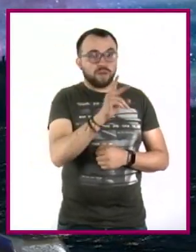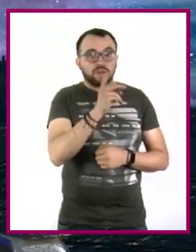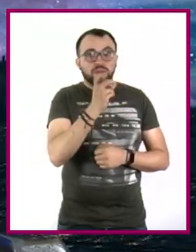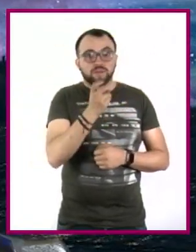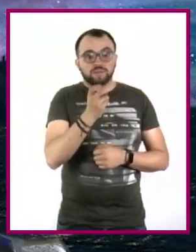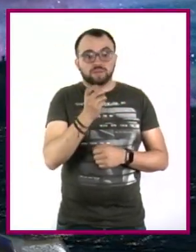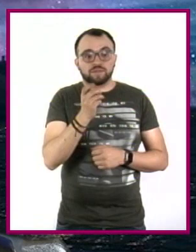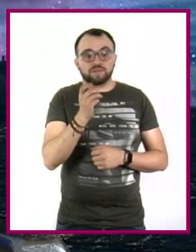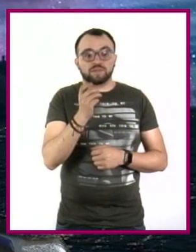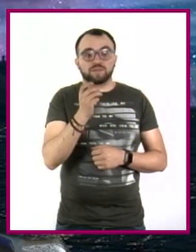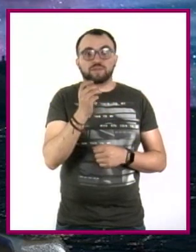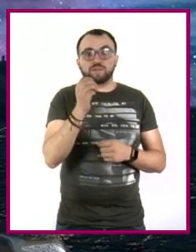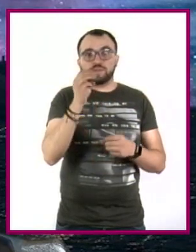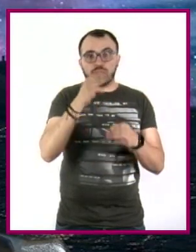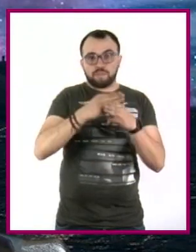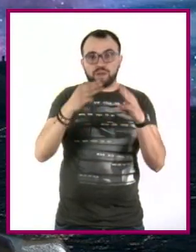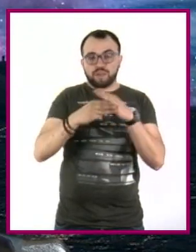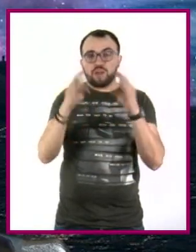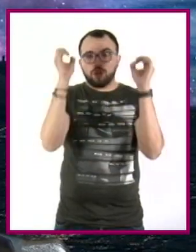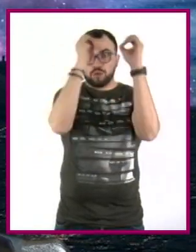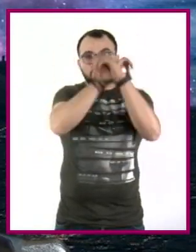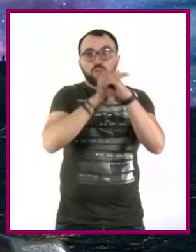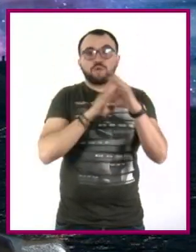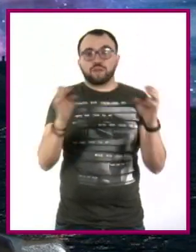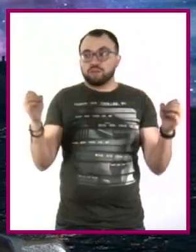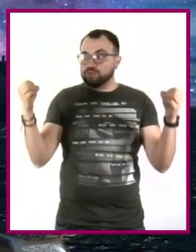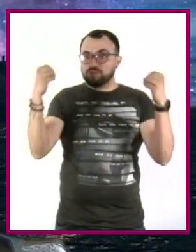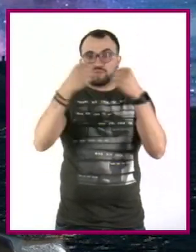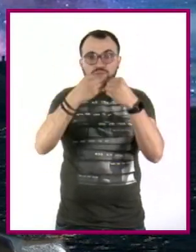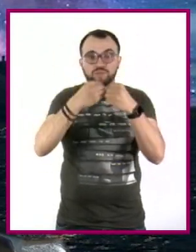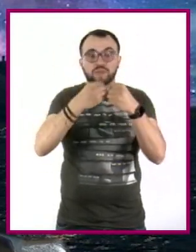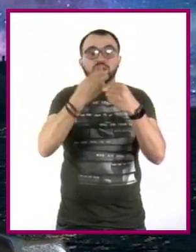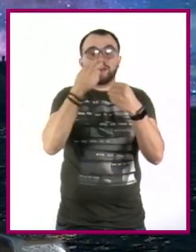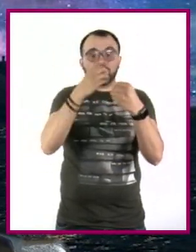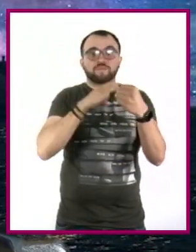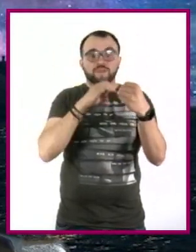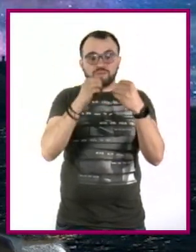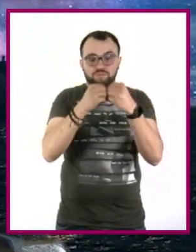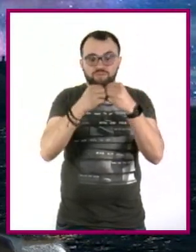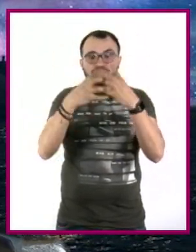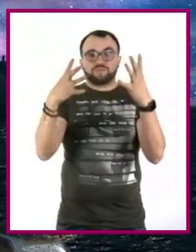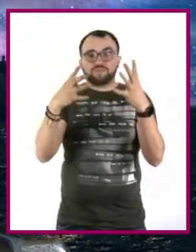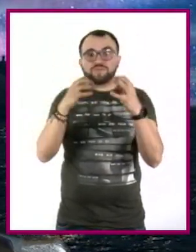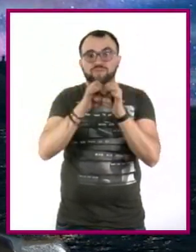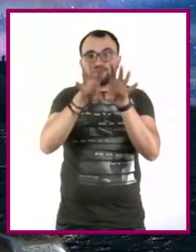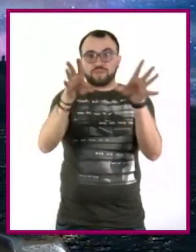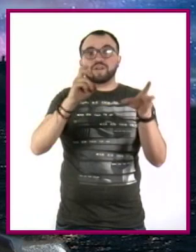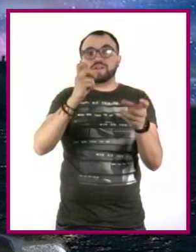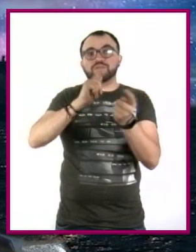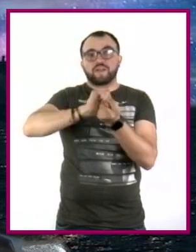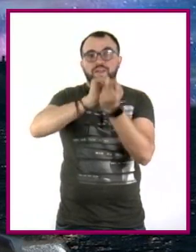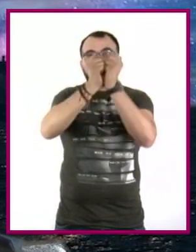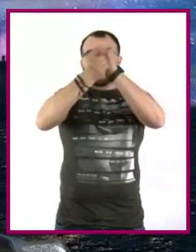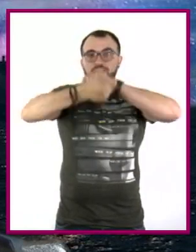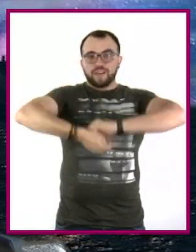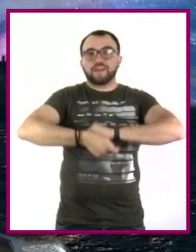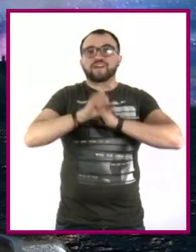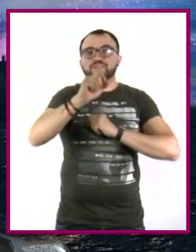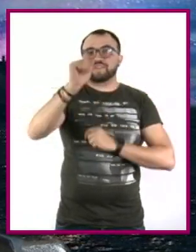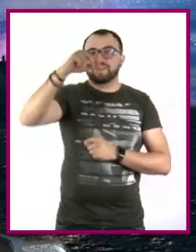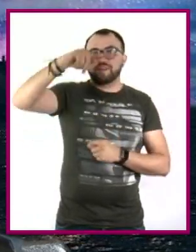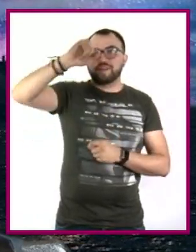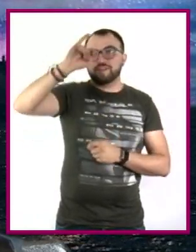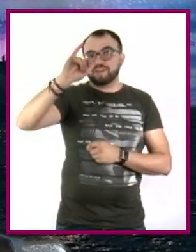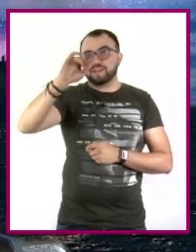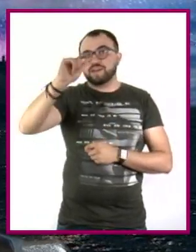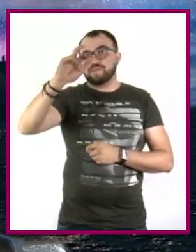oscura choque entre sí y de esas interacciones salgan partículas que luego se transforman en las antipartículas